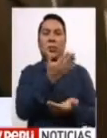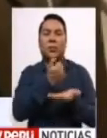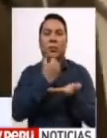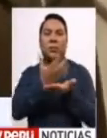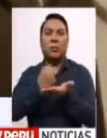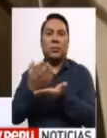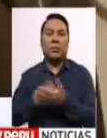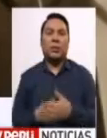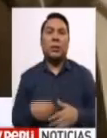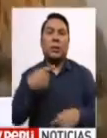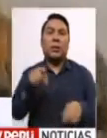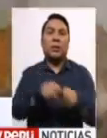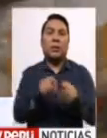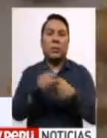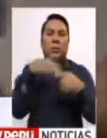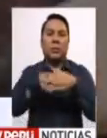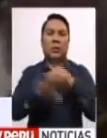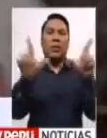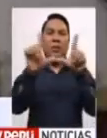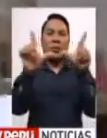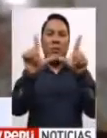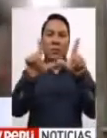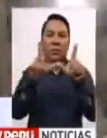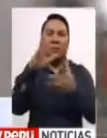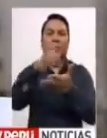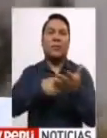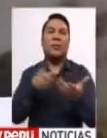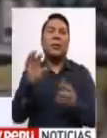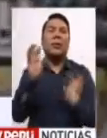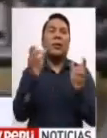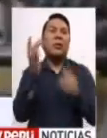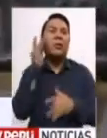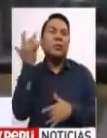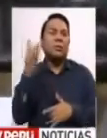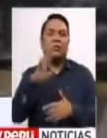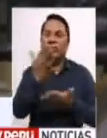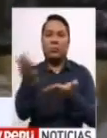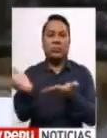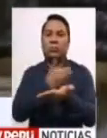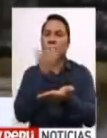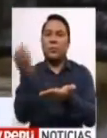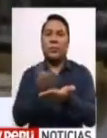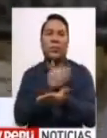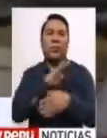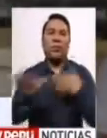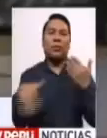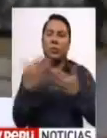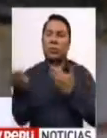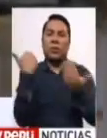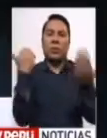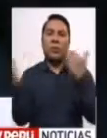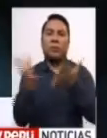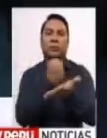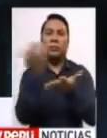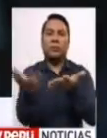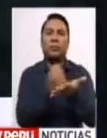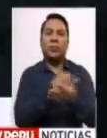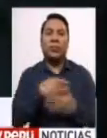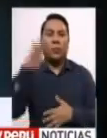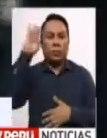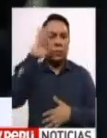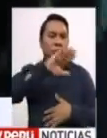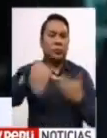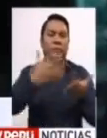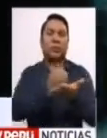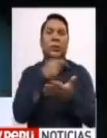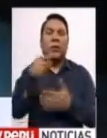decomisó televisores plasma, equipos de sonido, entre otros artefactos electrodomésticos. De esta manera, el mensaje de la